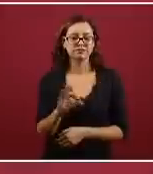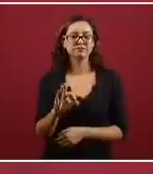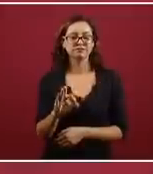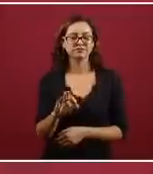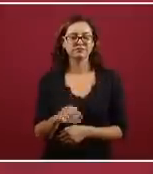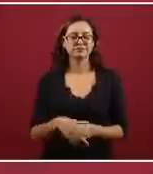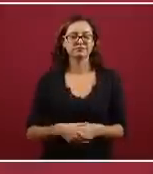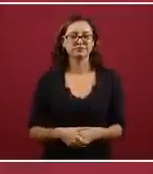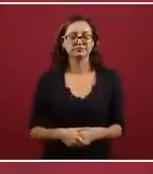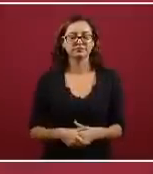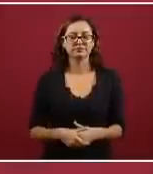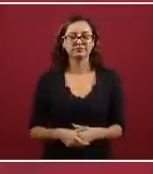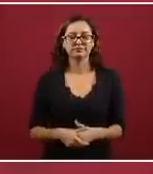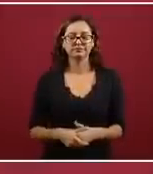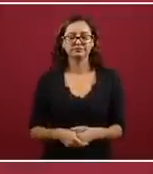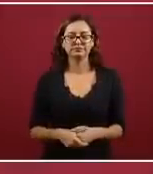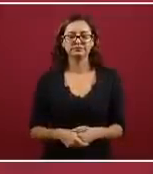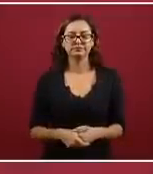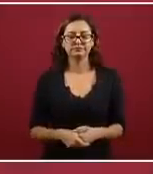Yo hubiese